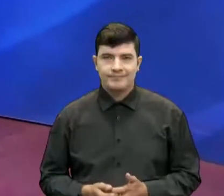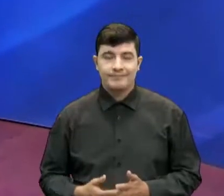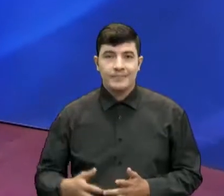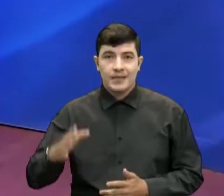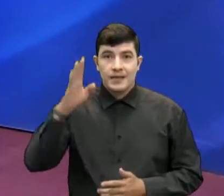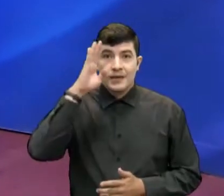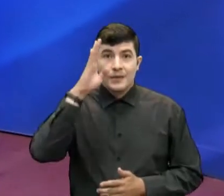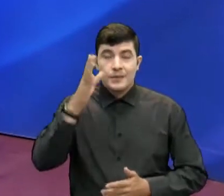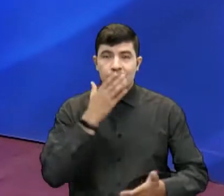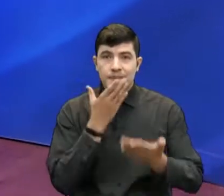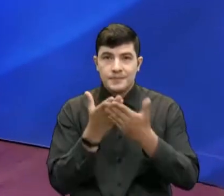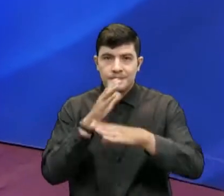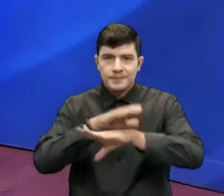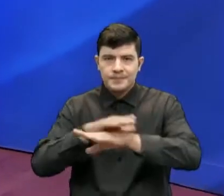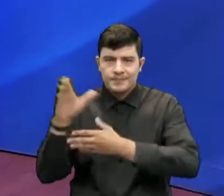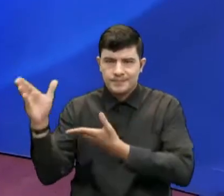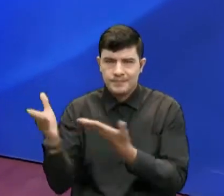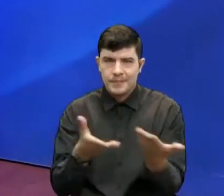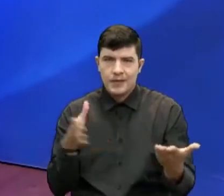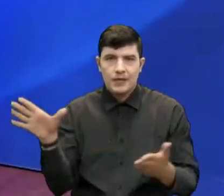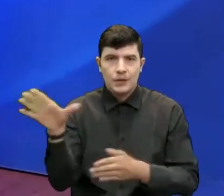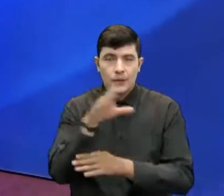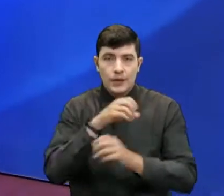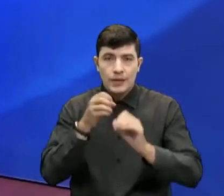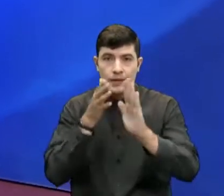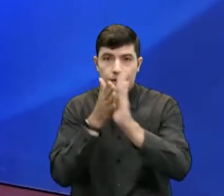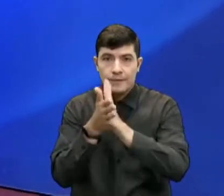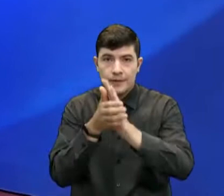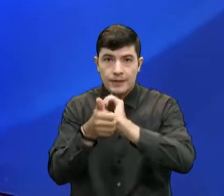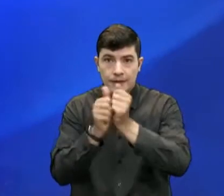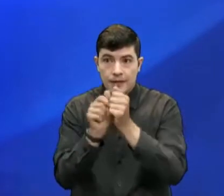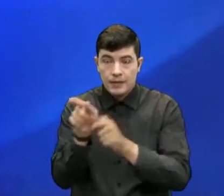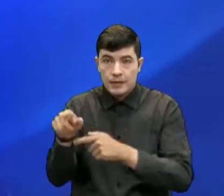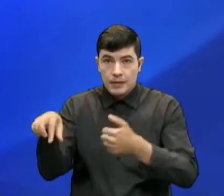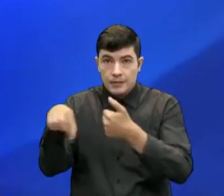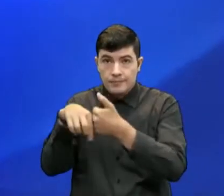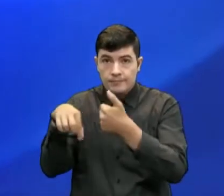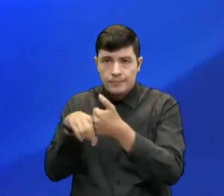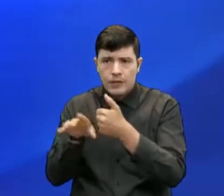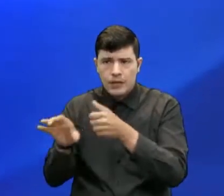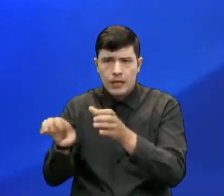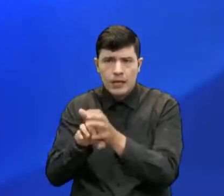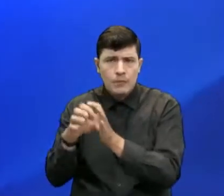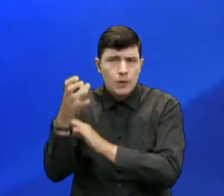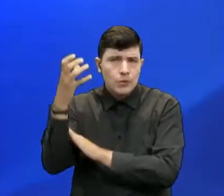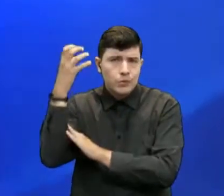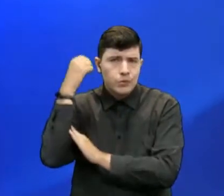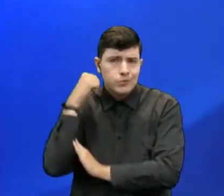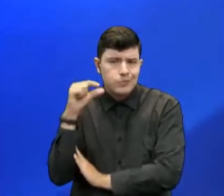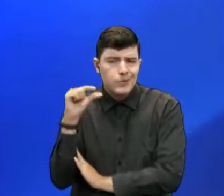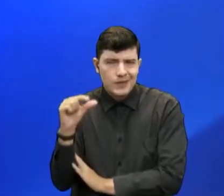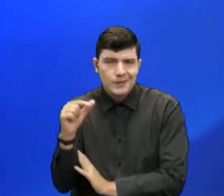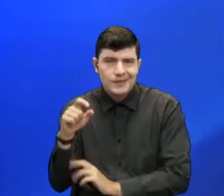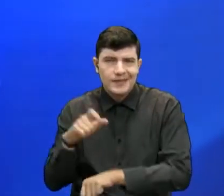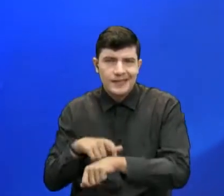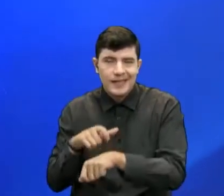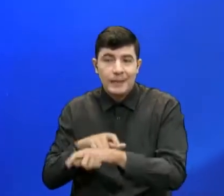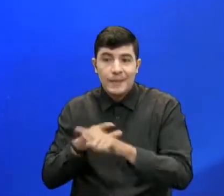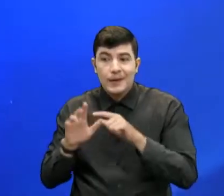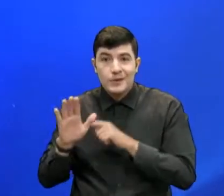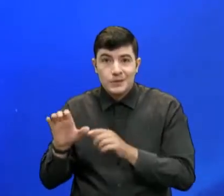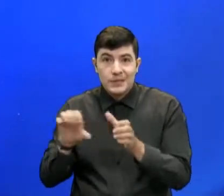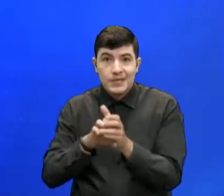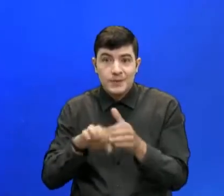Hola, bienvenidos a Los Deportes. Alianza Petrolera, el equipo de menos tradición en la región, es el mejor ubicado en la